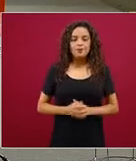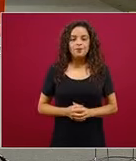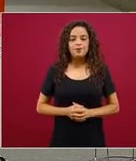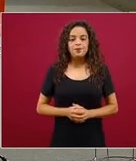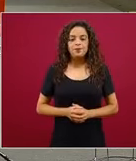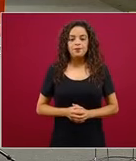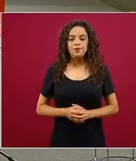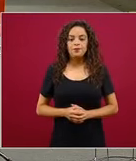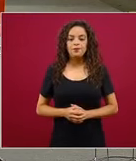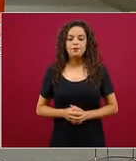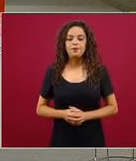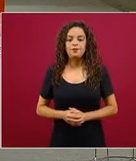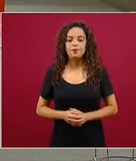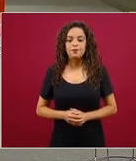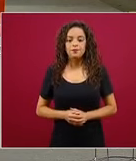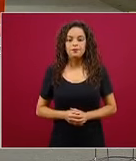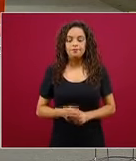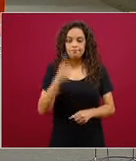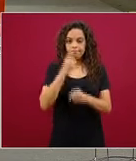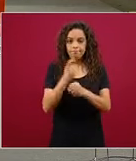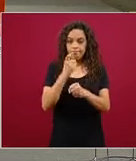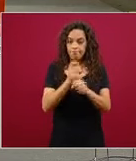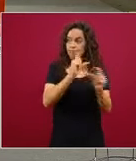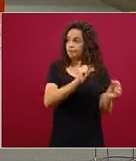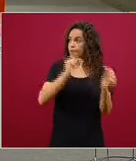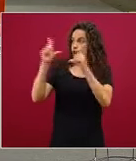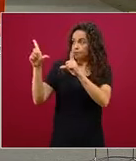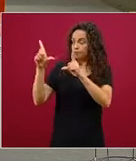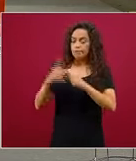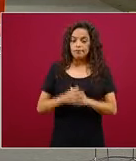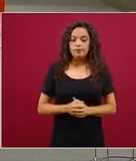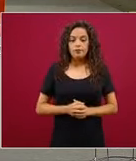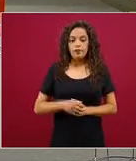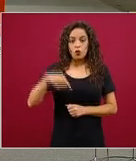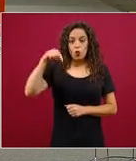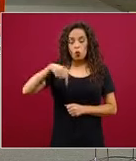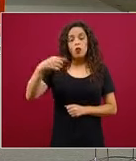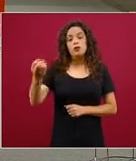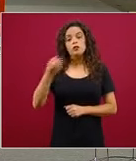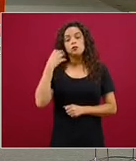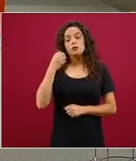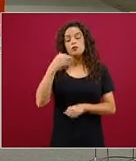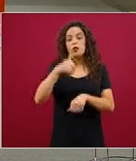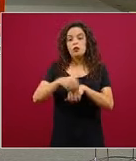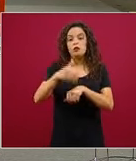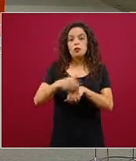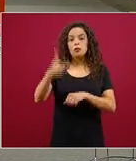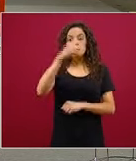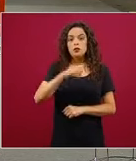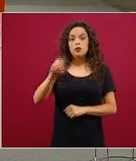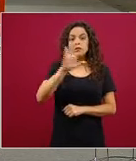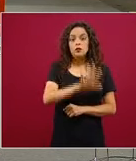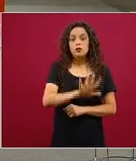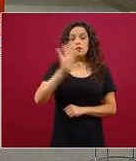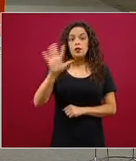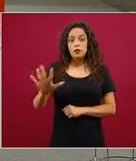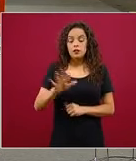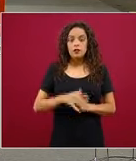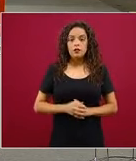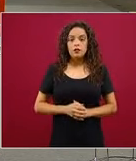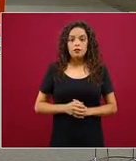Si podemos la primera, por favor. Es la conferencia vespertina número 155. Si